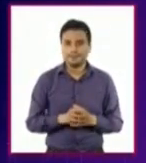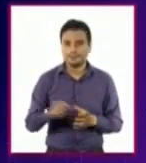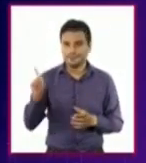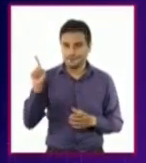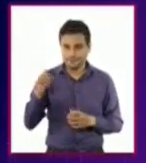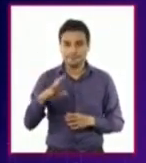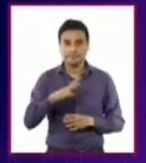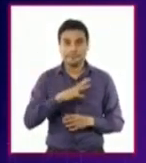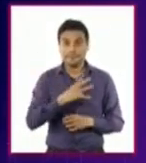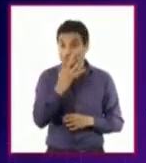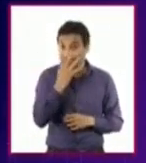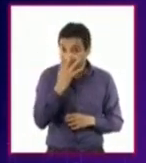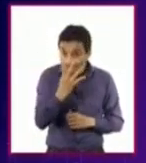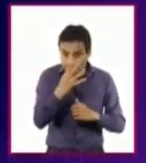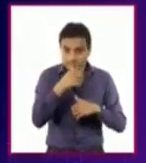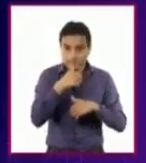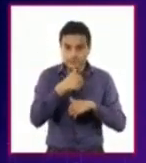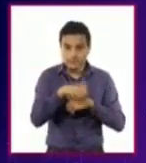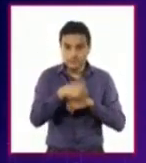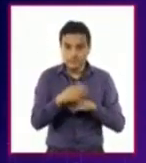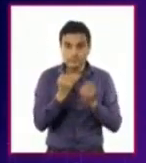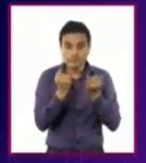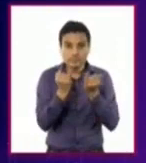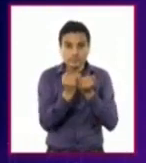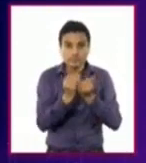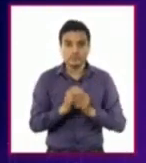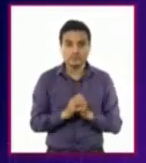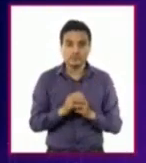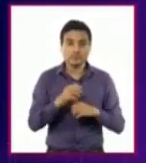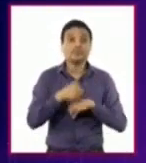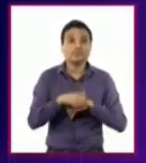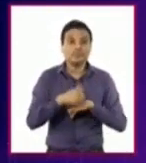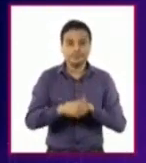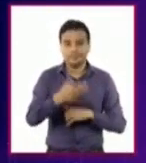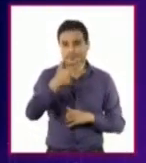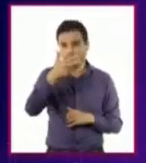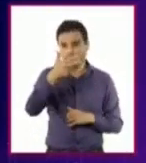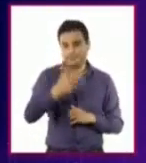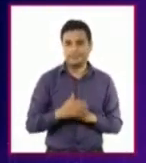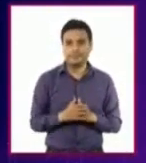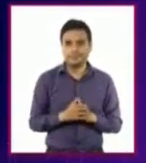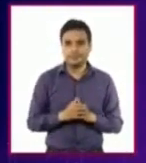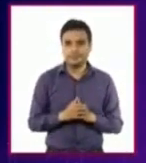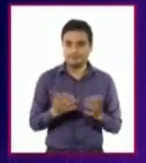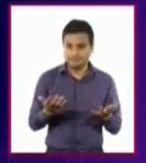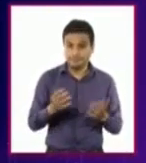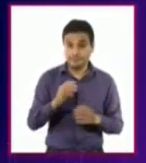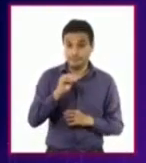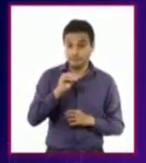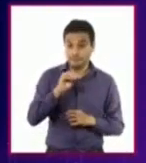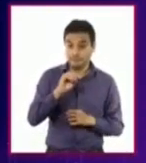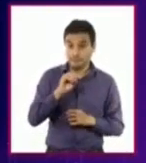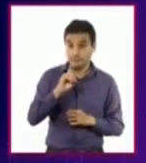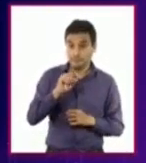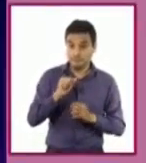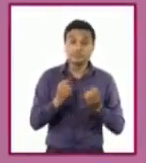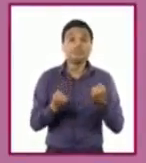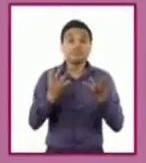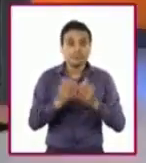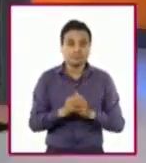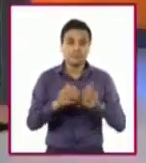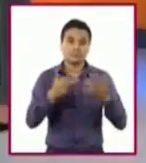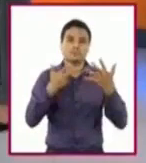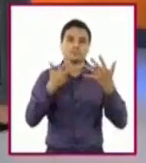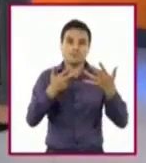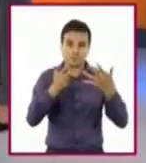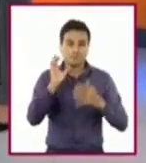cuatro barras que se repiten y están asociadas al número ocho por lo tanto la moda es ocho focos